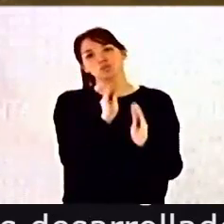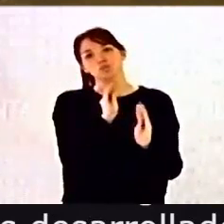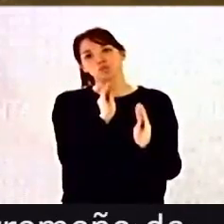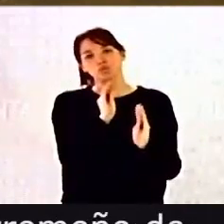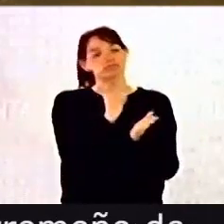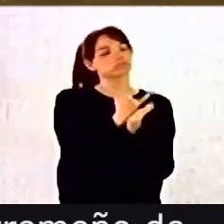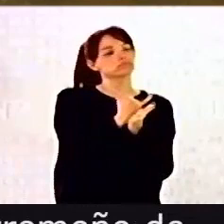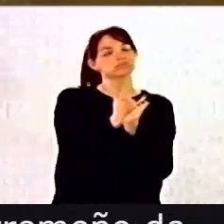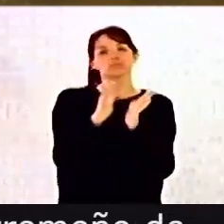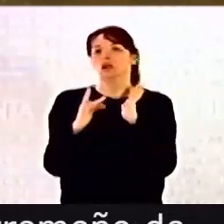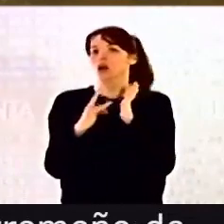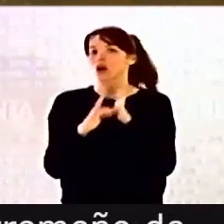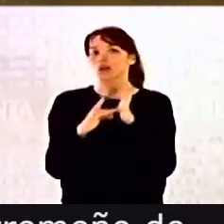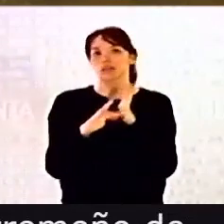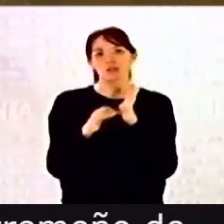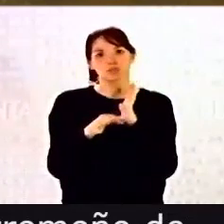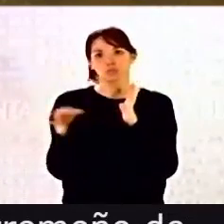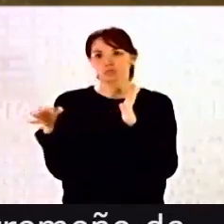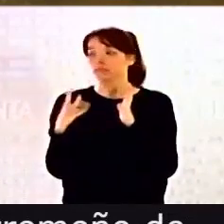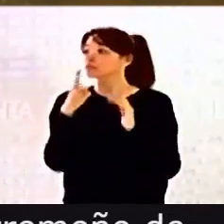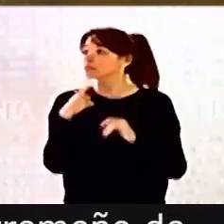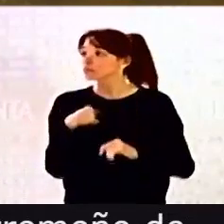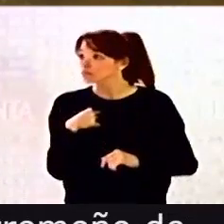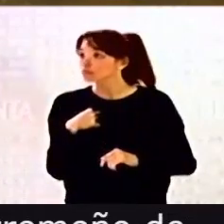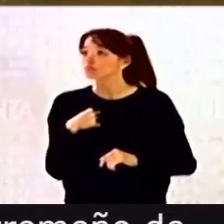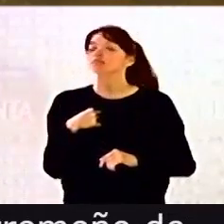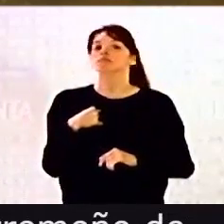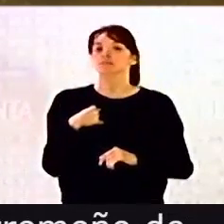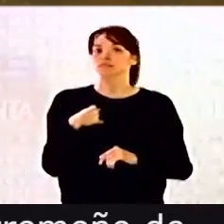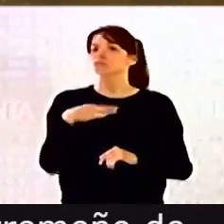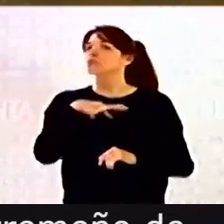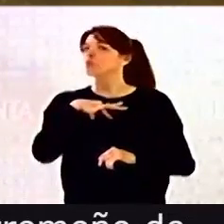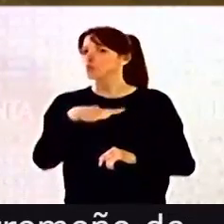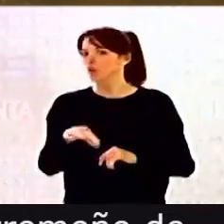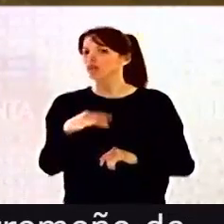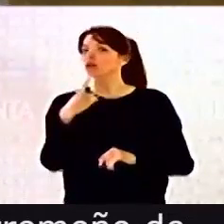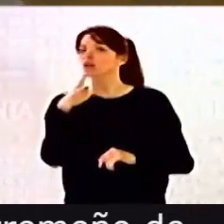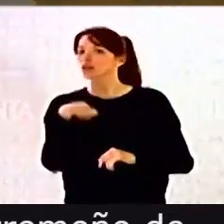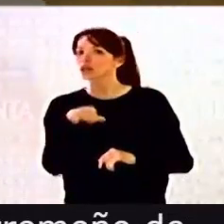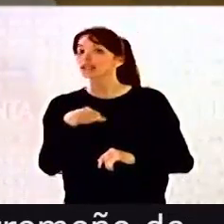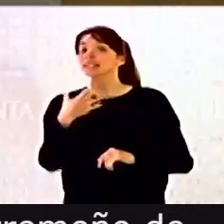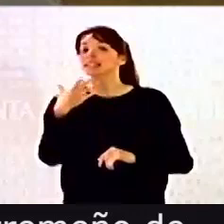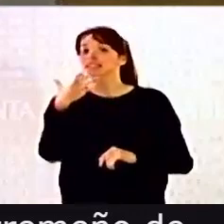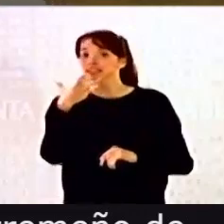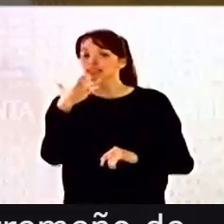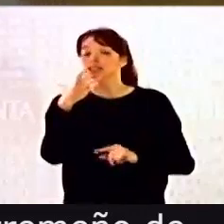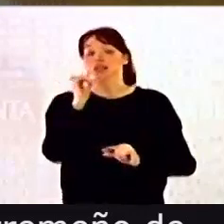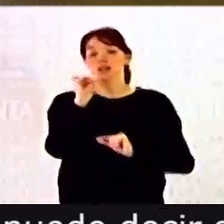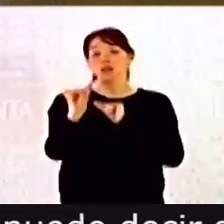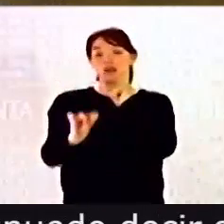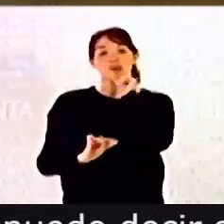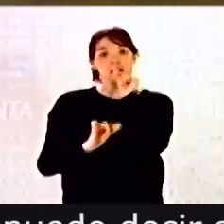las garantías de calidad que nos puede decir si la infección